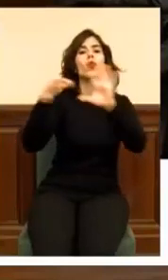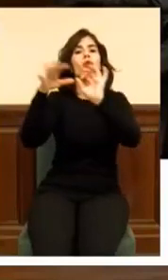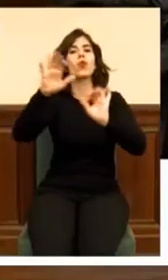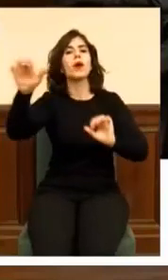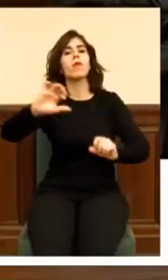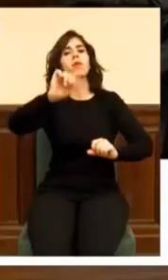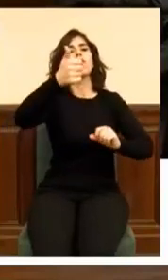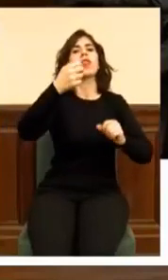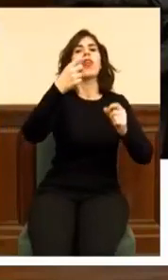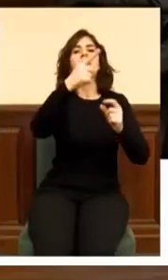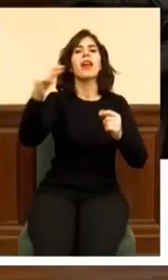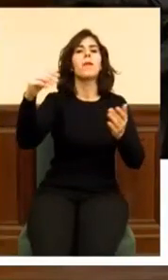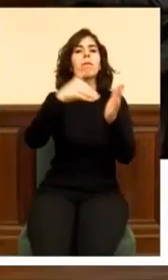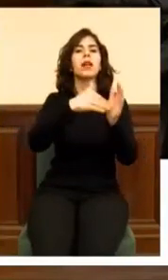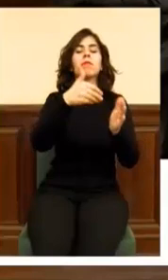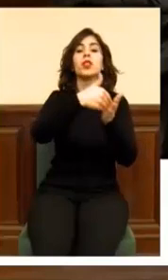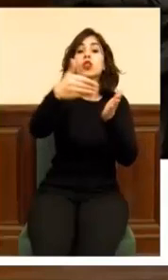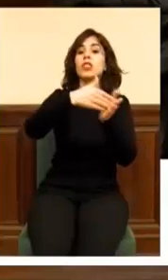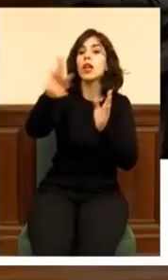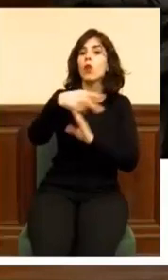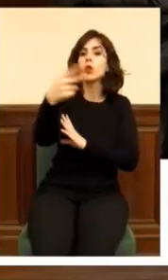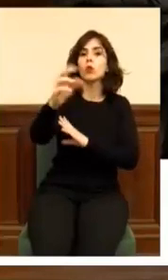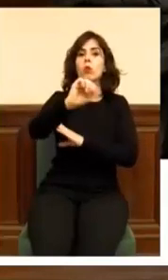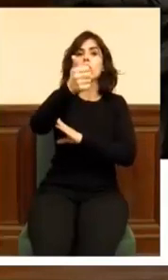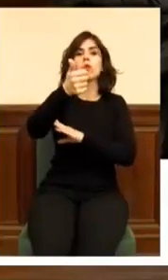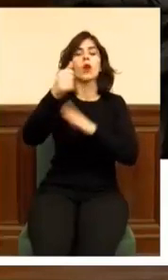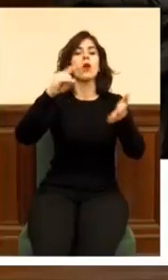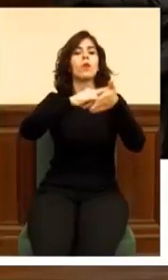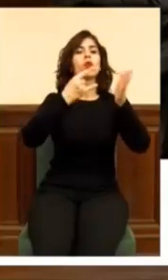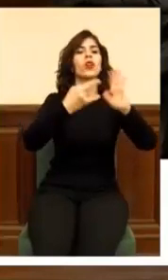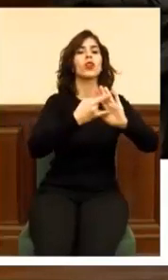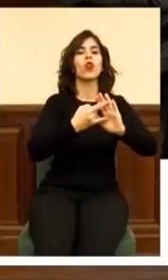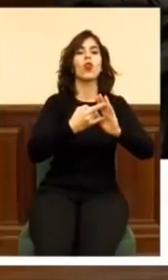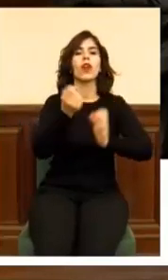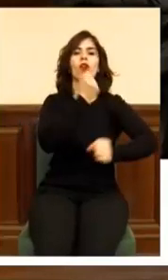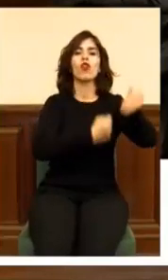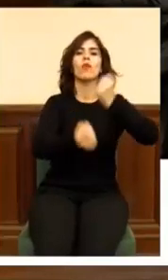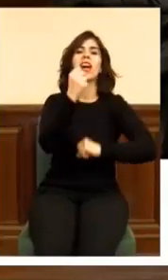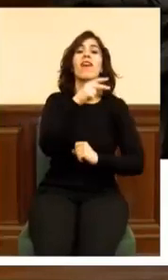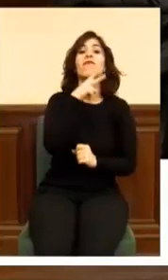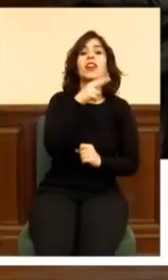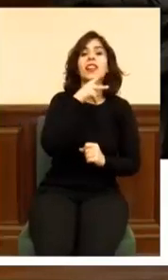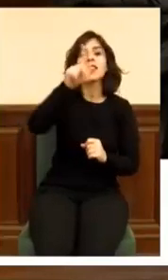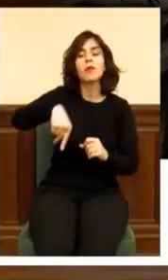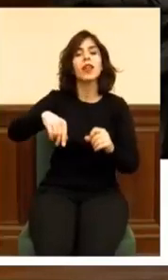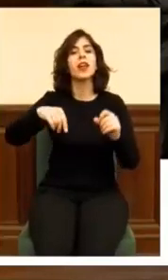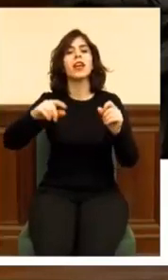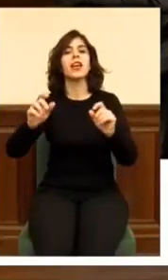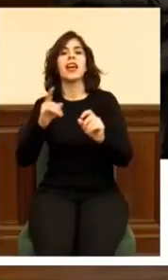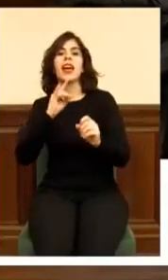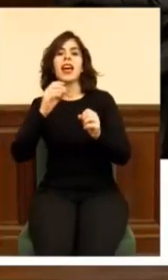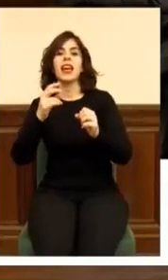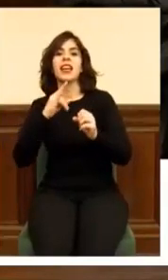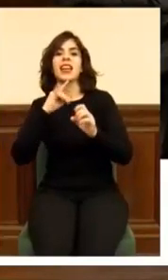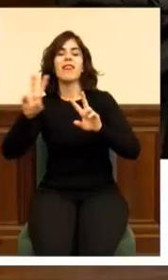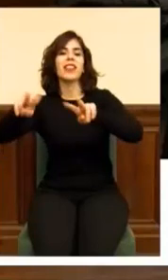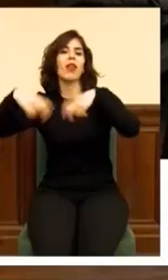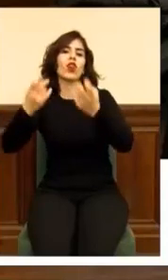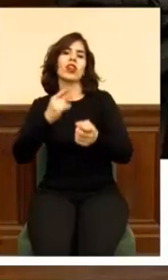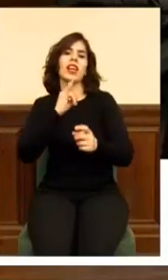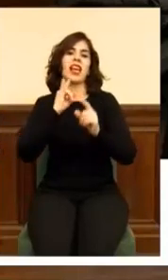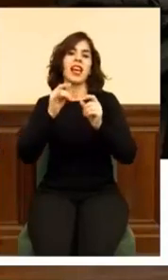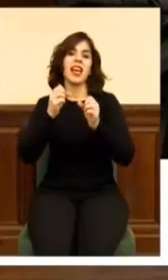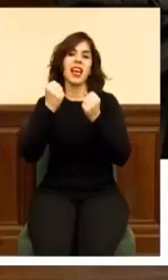euros basados en proyectos de economía verde y rehabilitación energética. Debería de haber toda